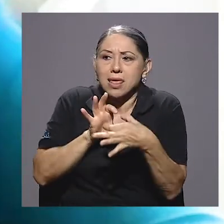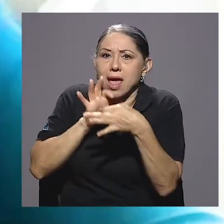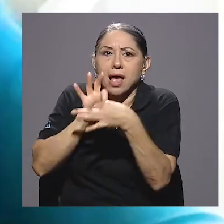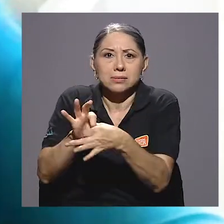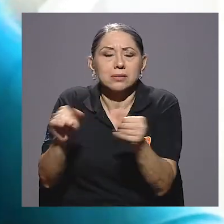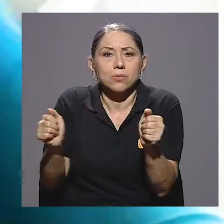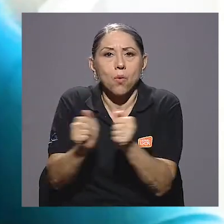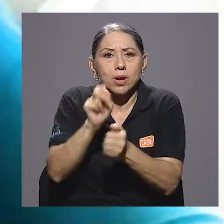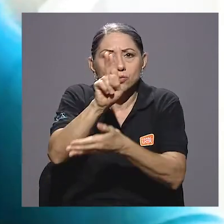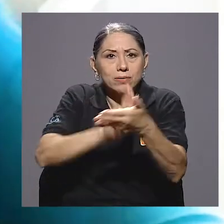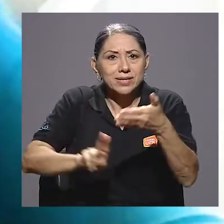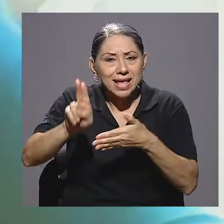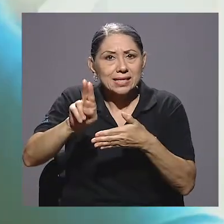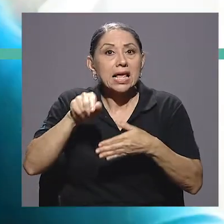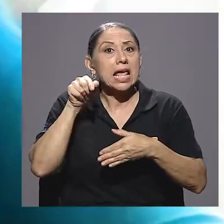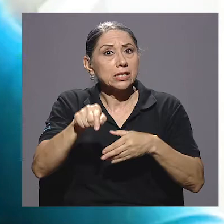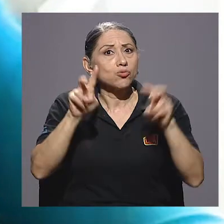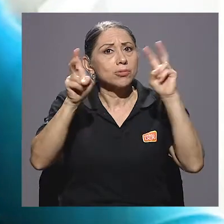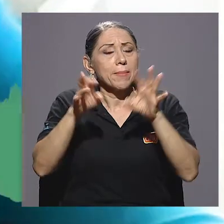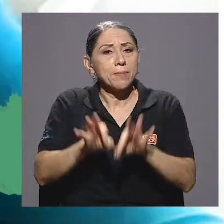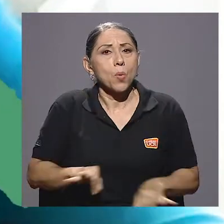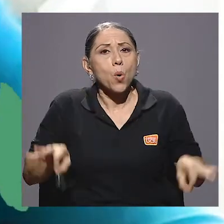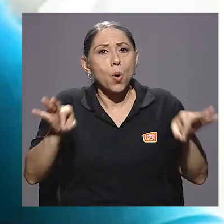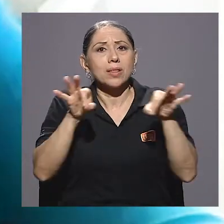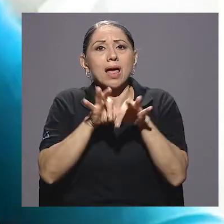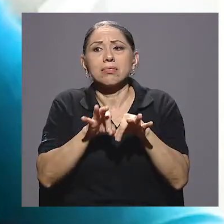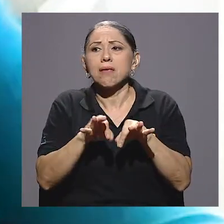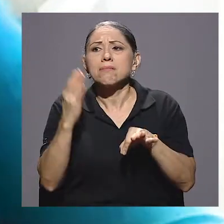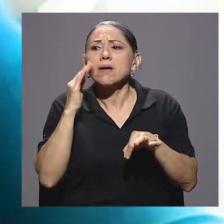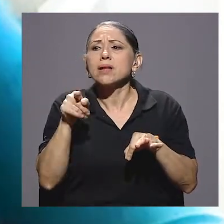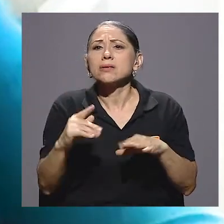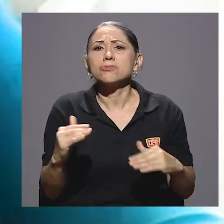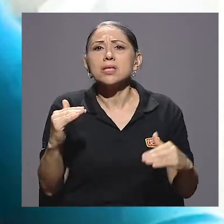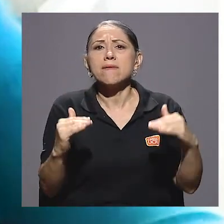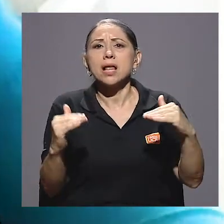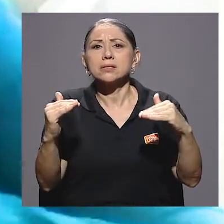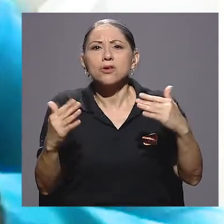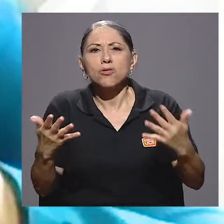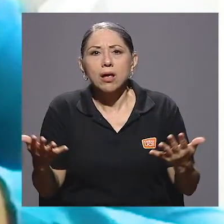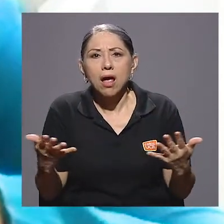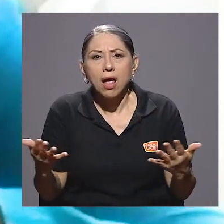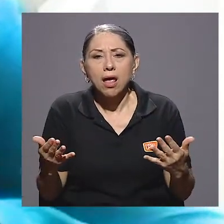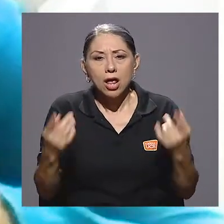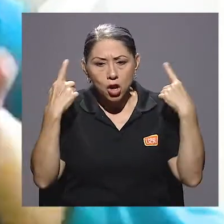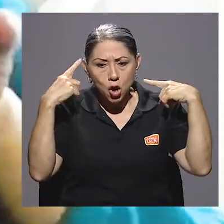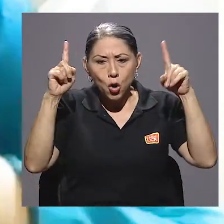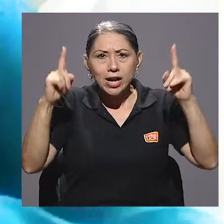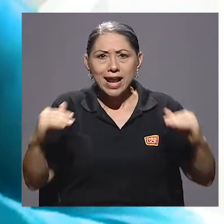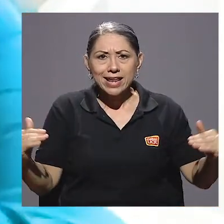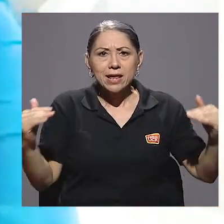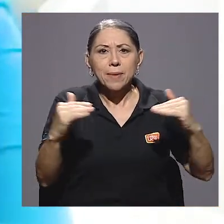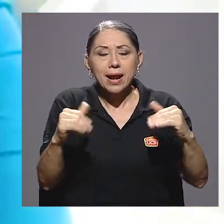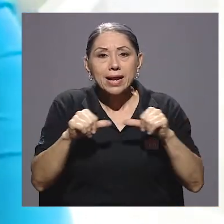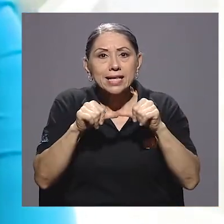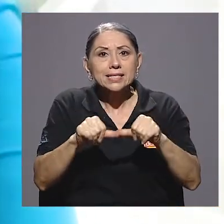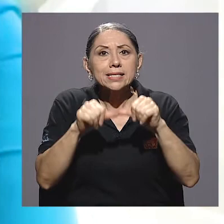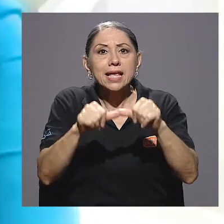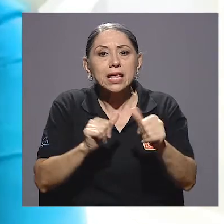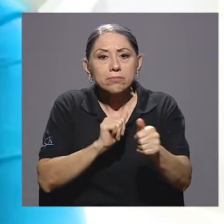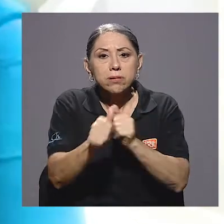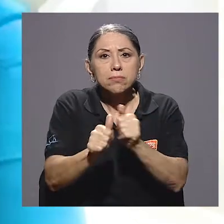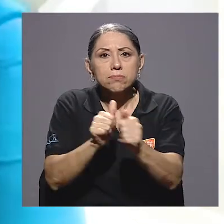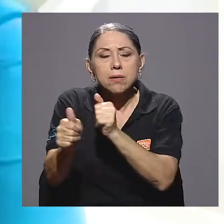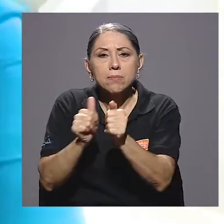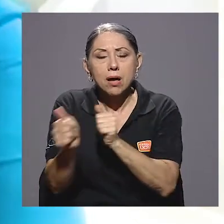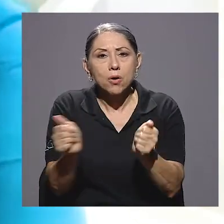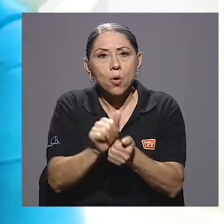con las universidades. Esto es un primer gran tema importante, la nivelación y, ¿verdad?, lograr equiparar y seguir avanzando en las